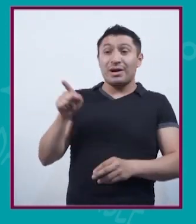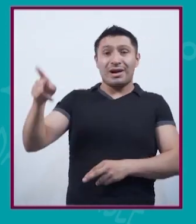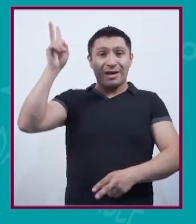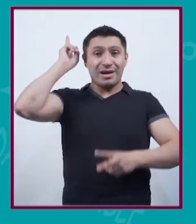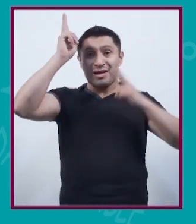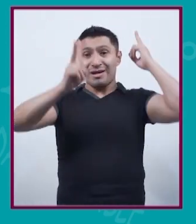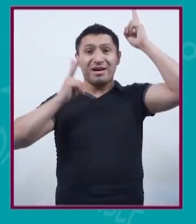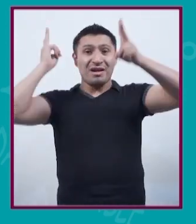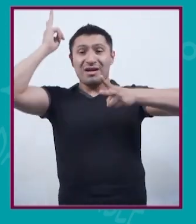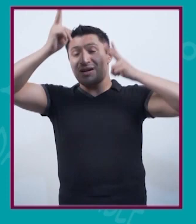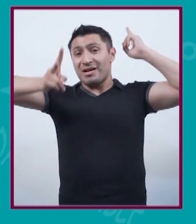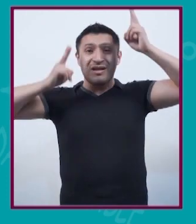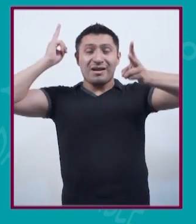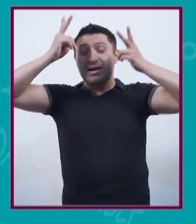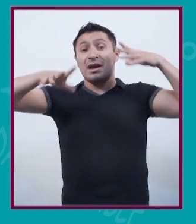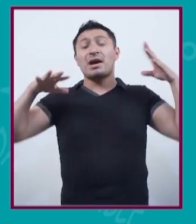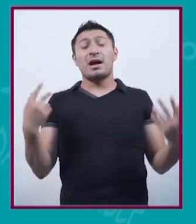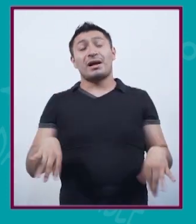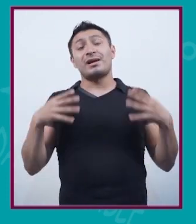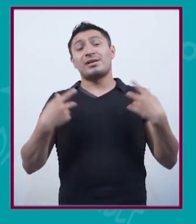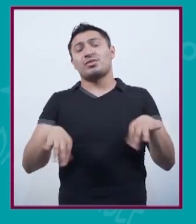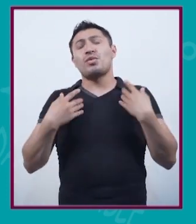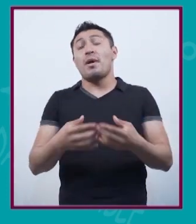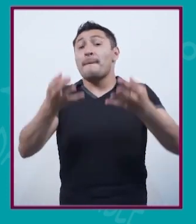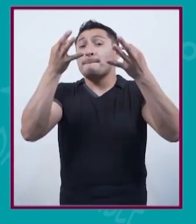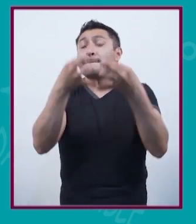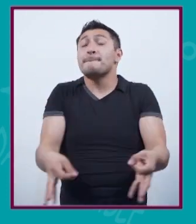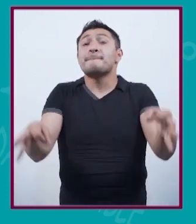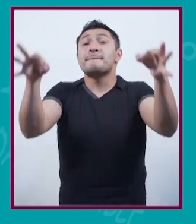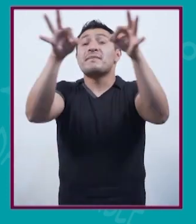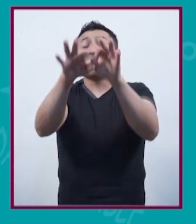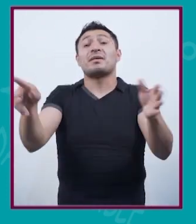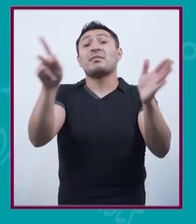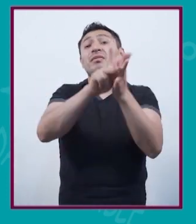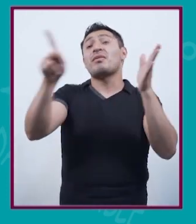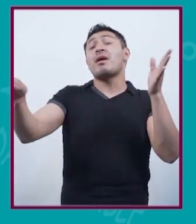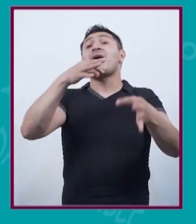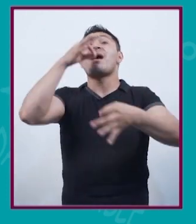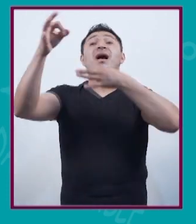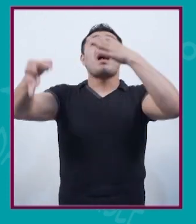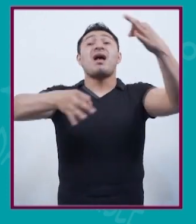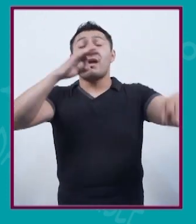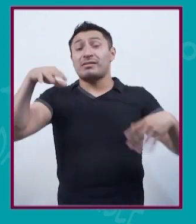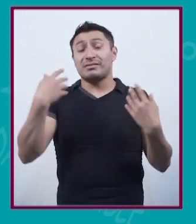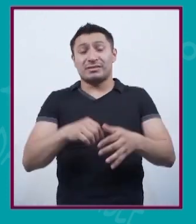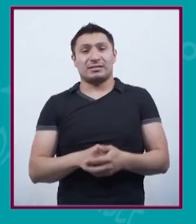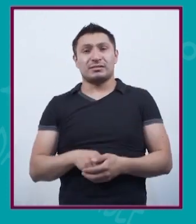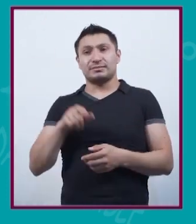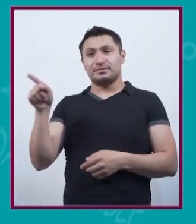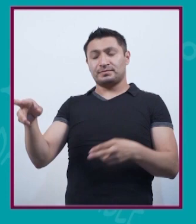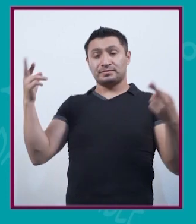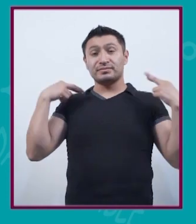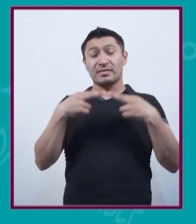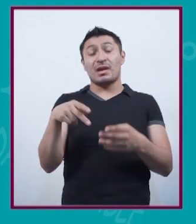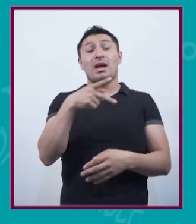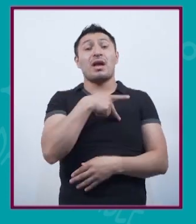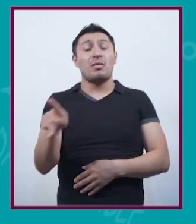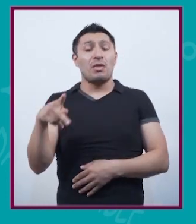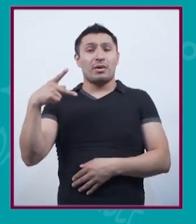reciben acá y la reciben prácticamente como una reina. Es una visita muy,